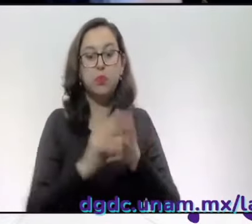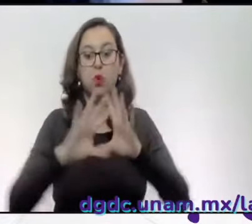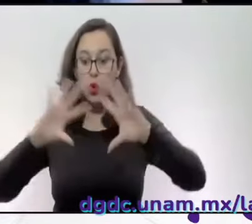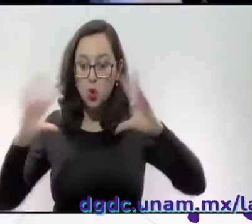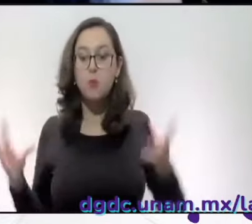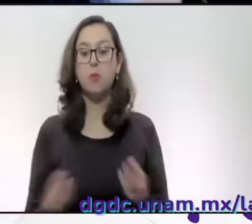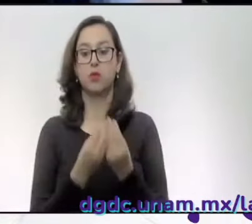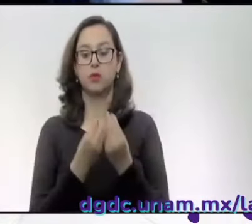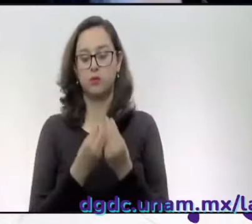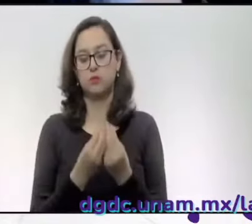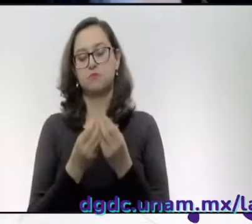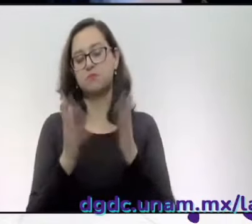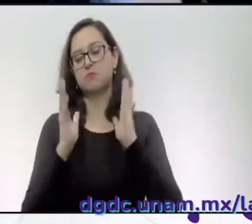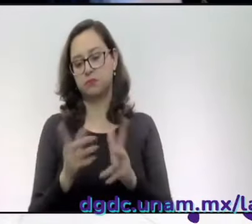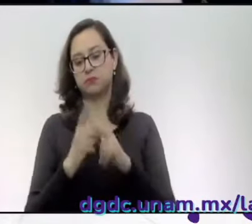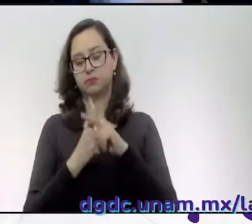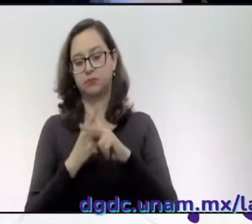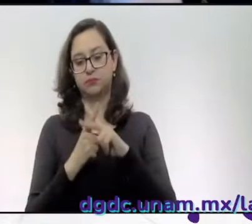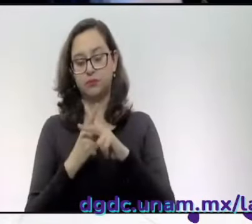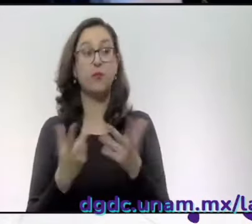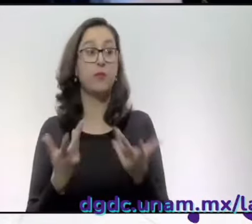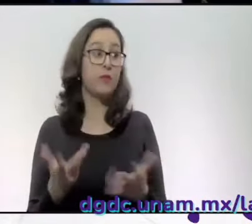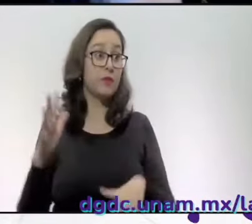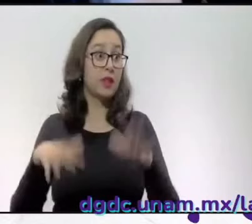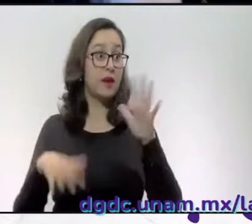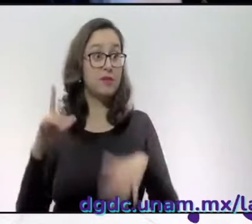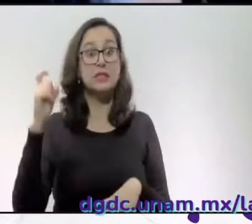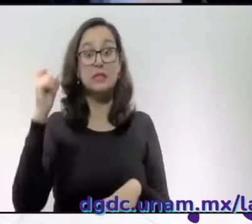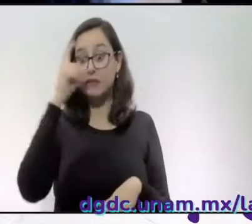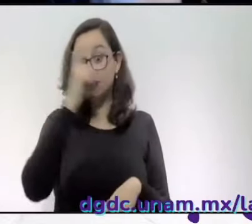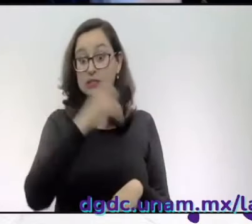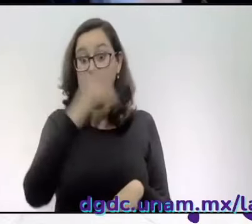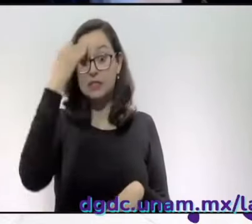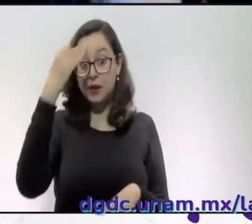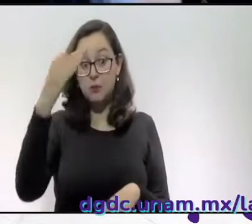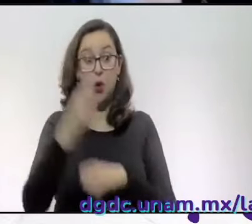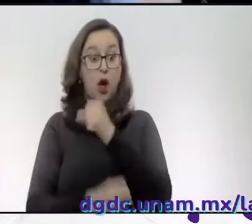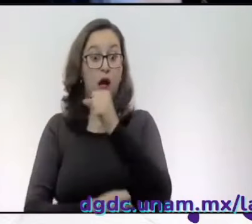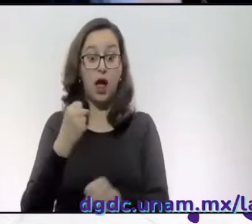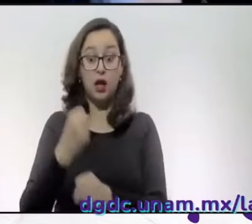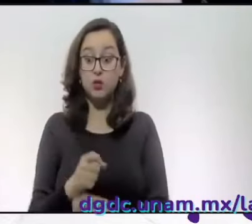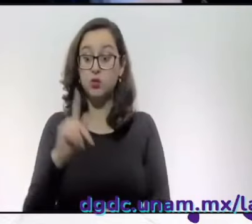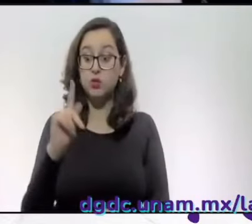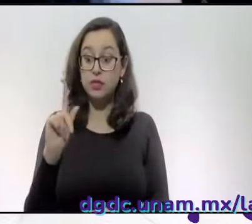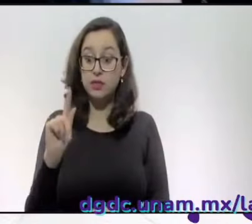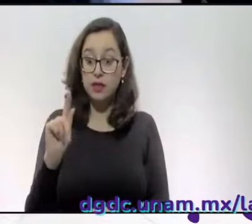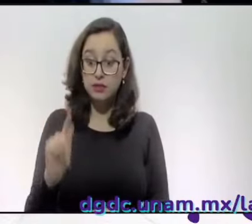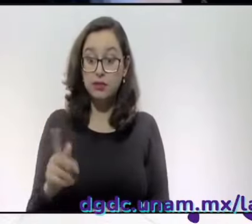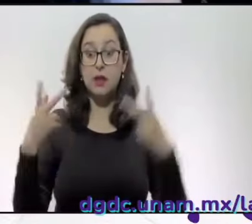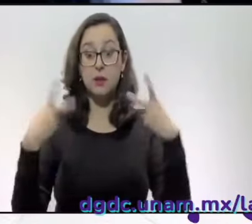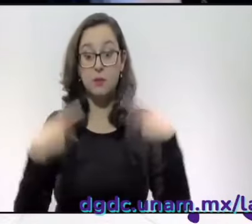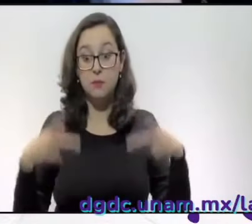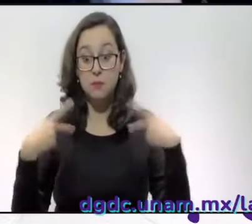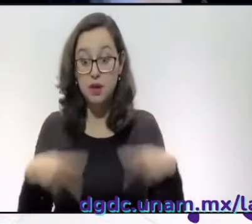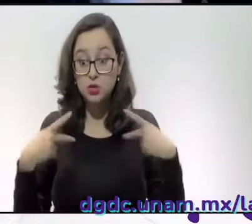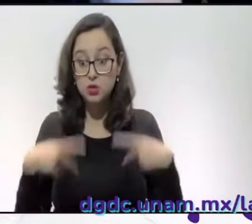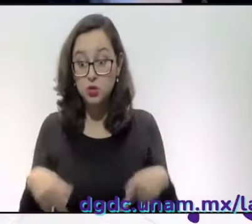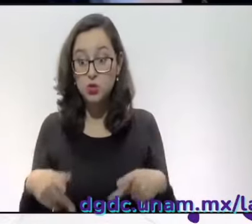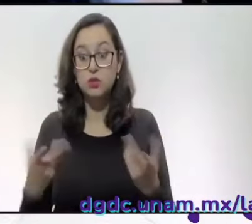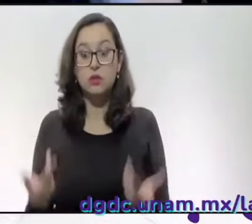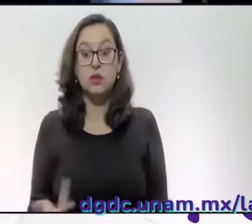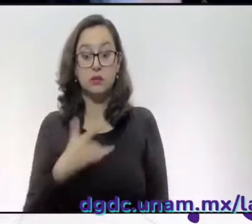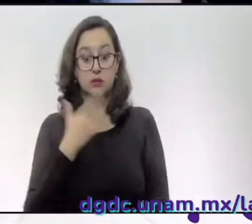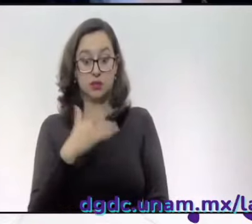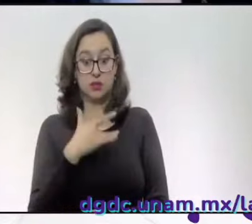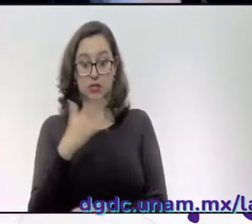edad. Durante mucho tiempo hubo un conflicto, porque todavía en los 70s, yo me acuerdo, la gente pensaba, la mejor estimación para la edad